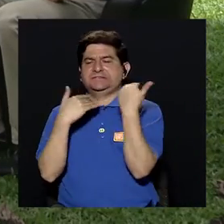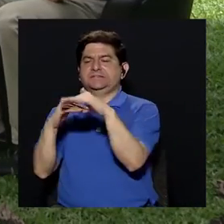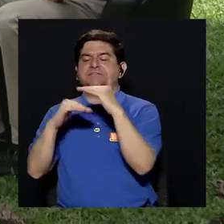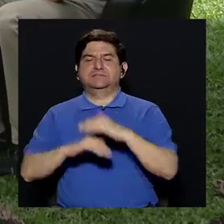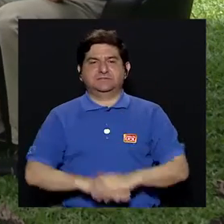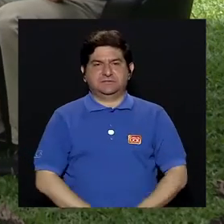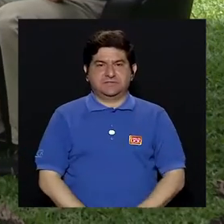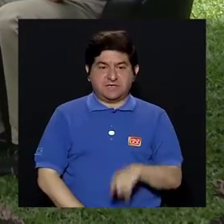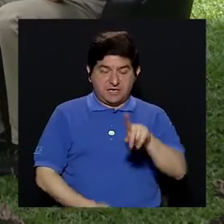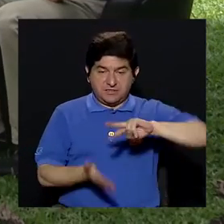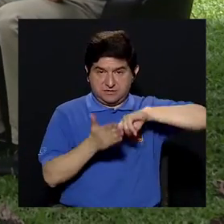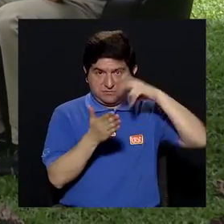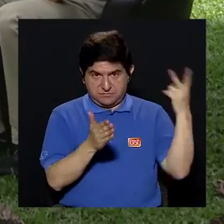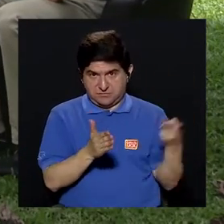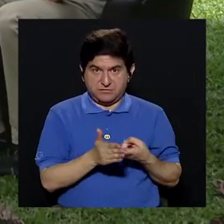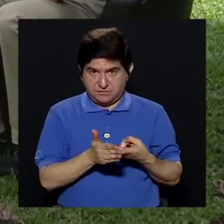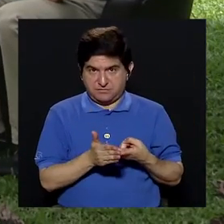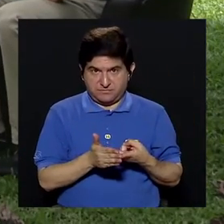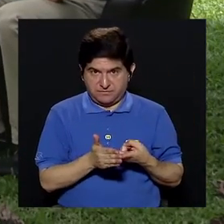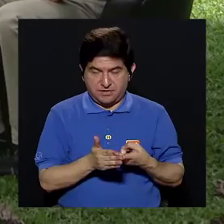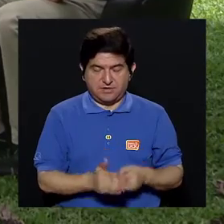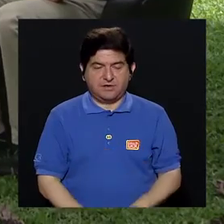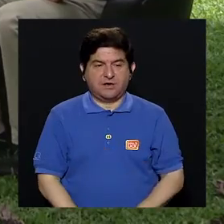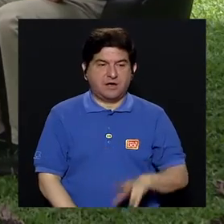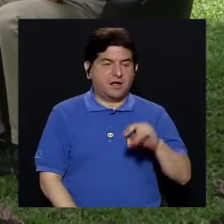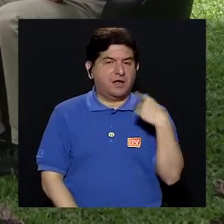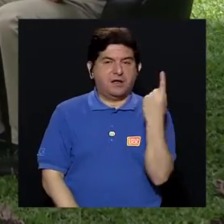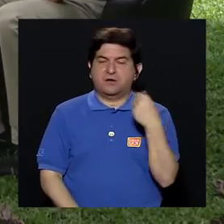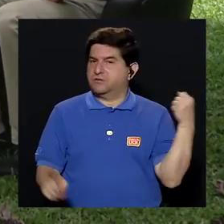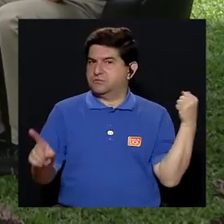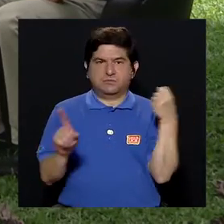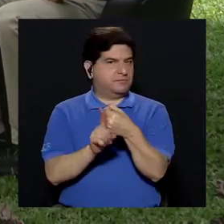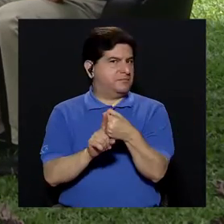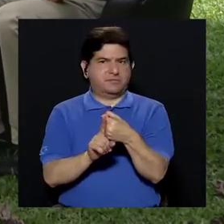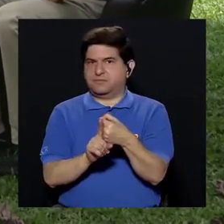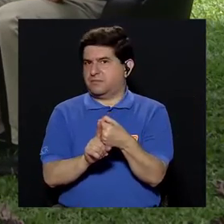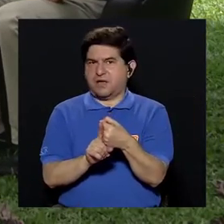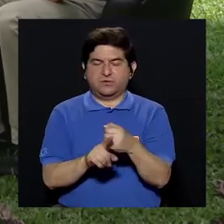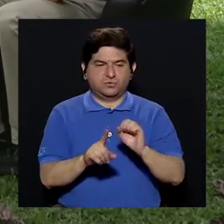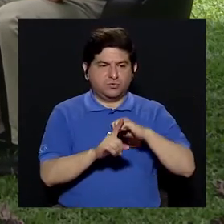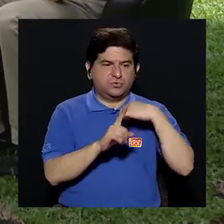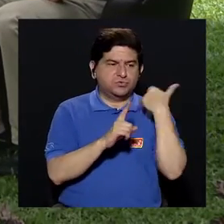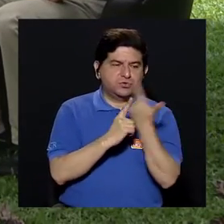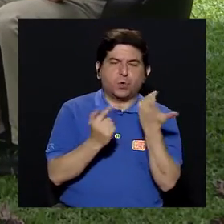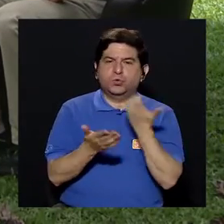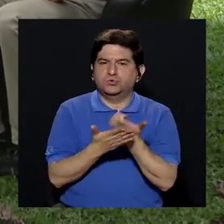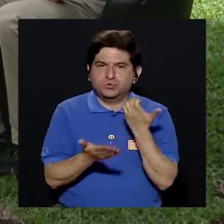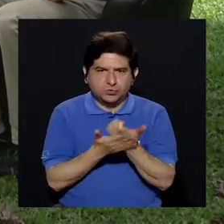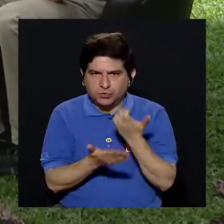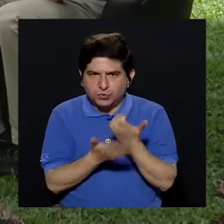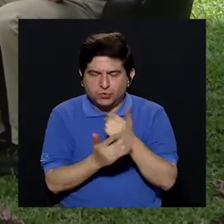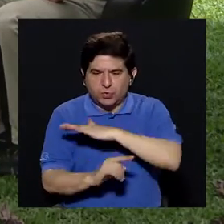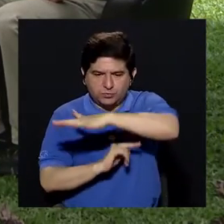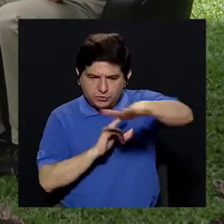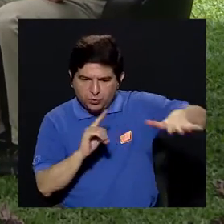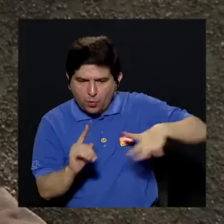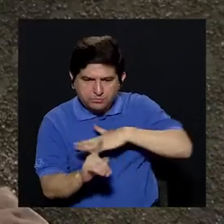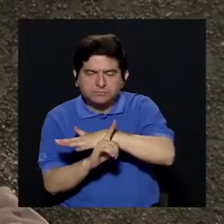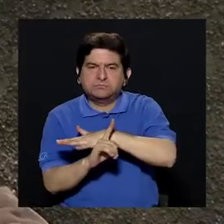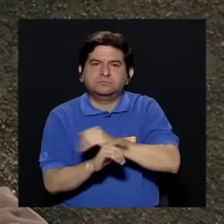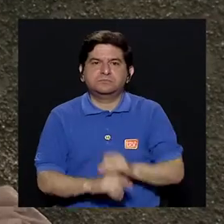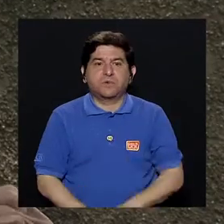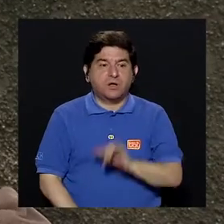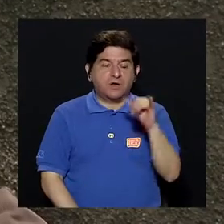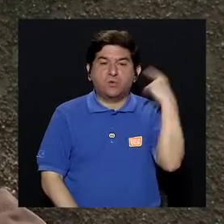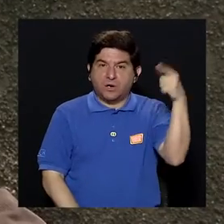limitadas. Y esto va a generar pues no solo un impacto social y económico a su alrededor,